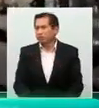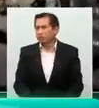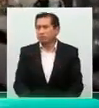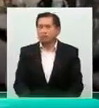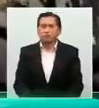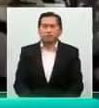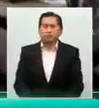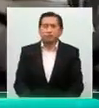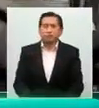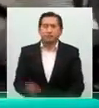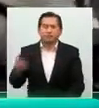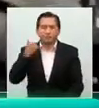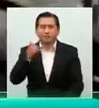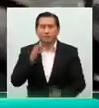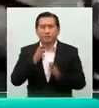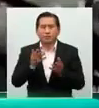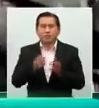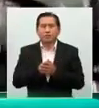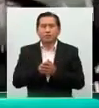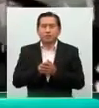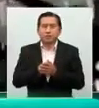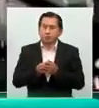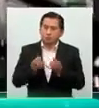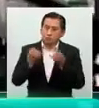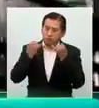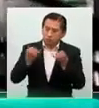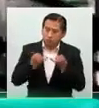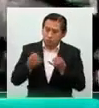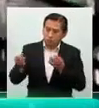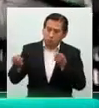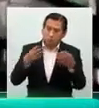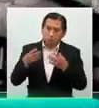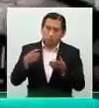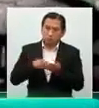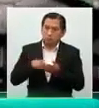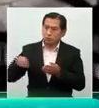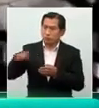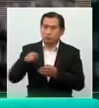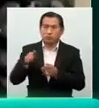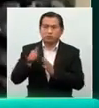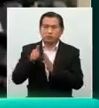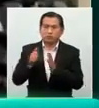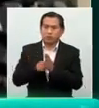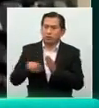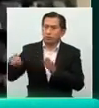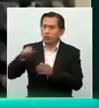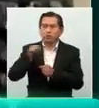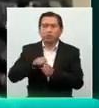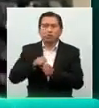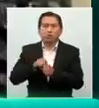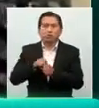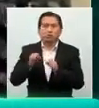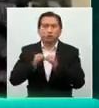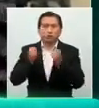Bueno, de acuerdo a los informes también del área legal, del área de trabajo social,